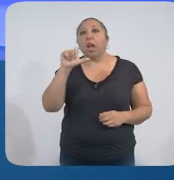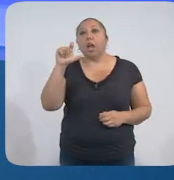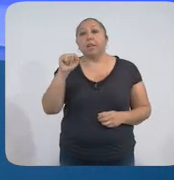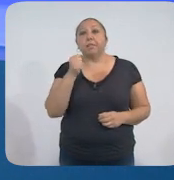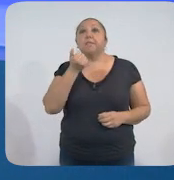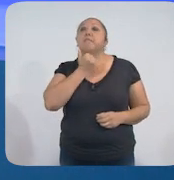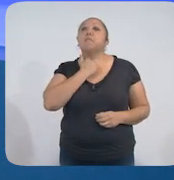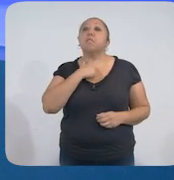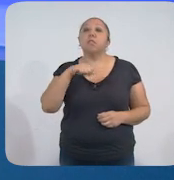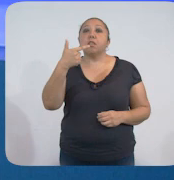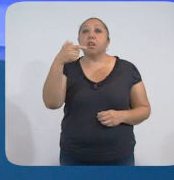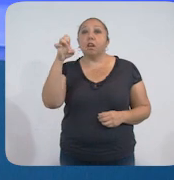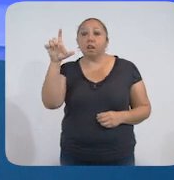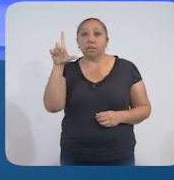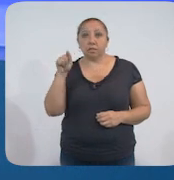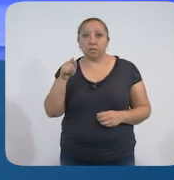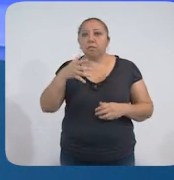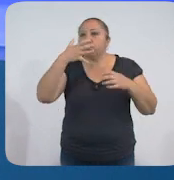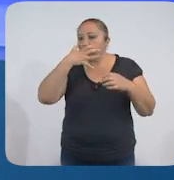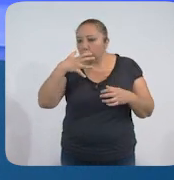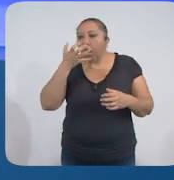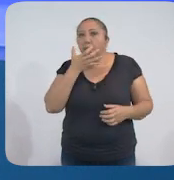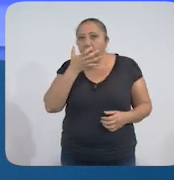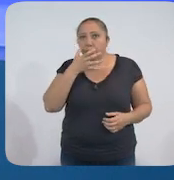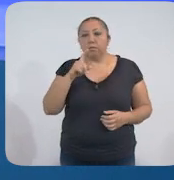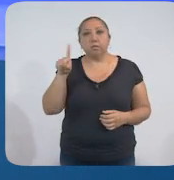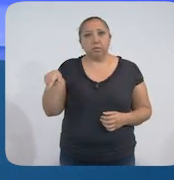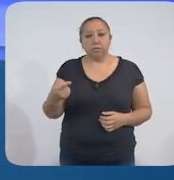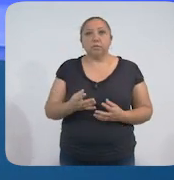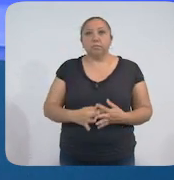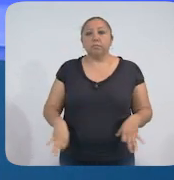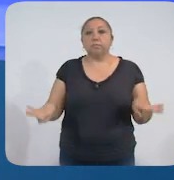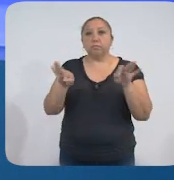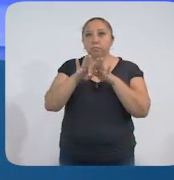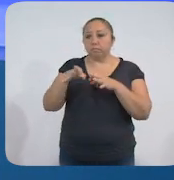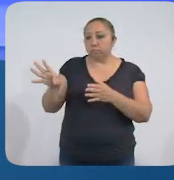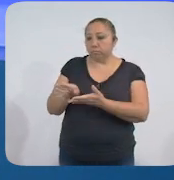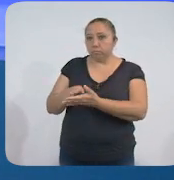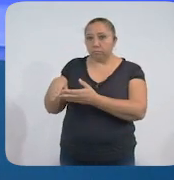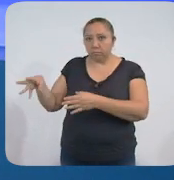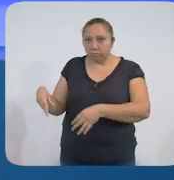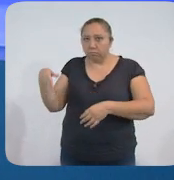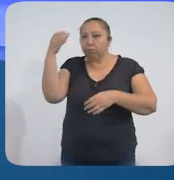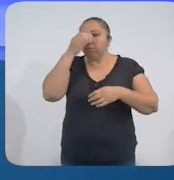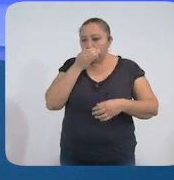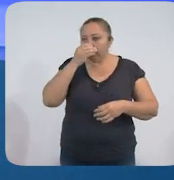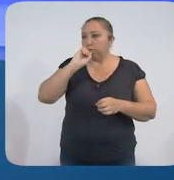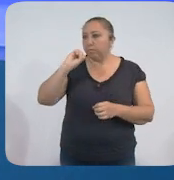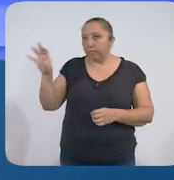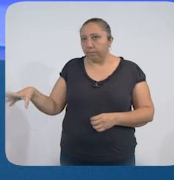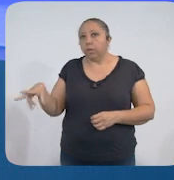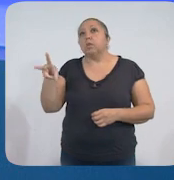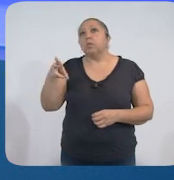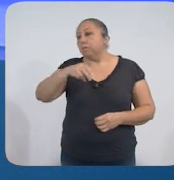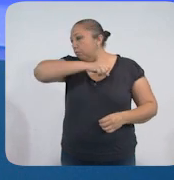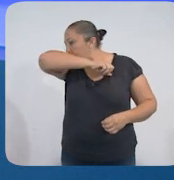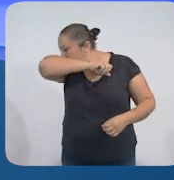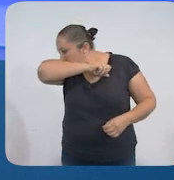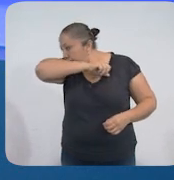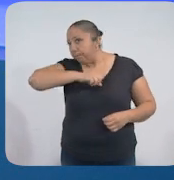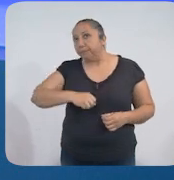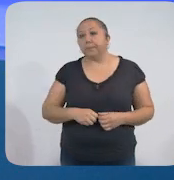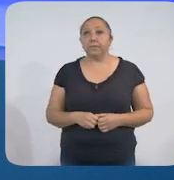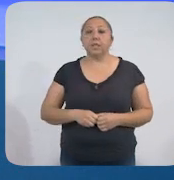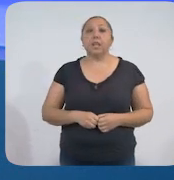al 70%. Al estornudar o toser, es importante cubrirse la nariz o la boca con un pañuelo desechable o con el ángulo interno del